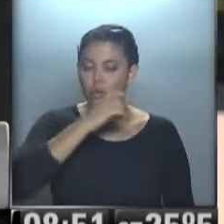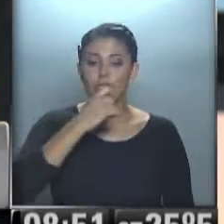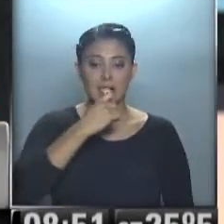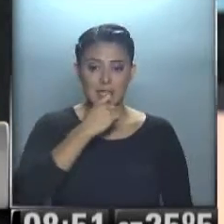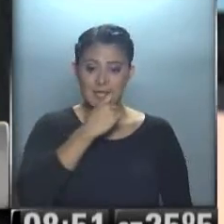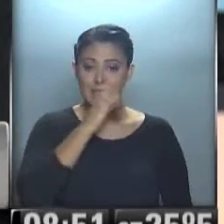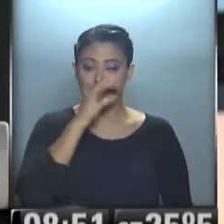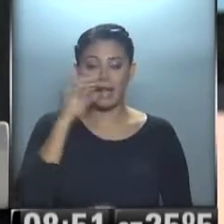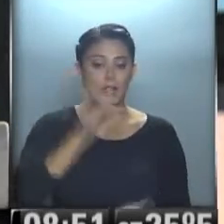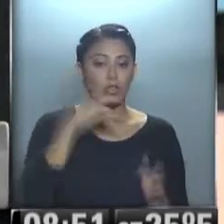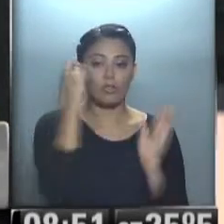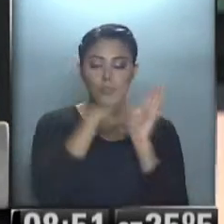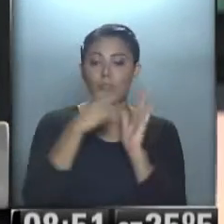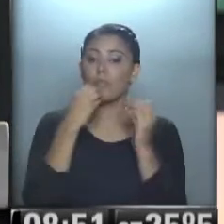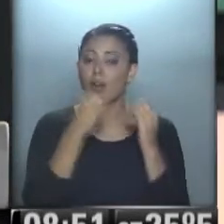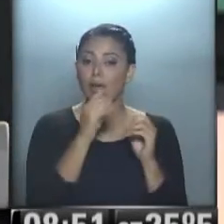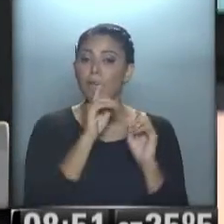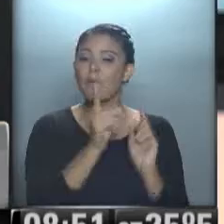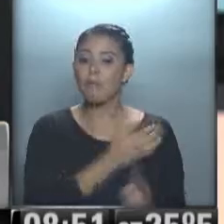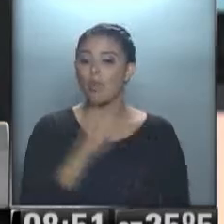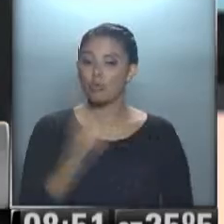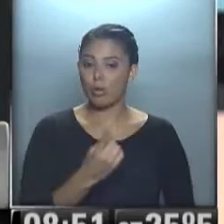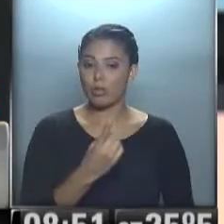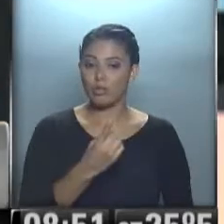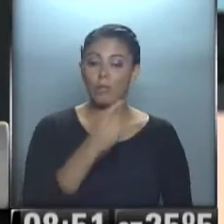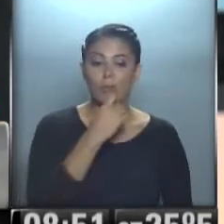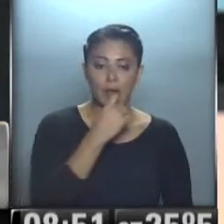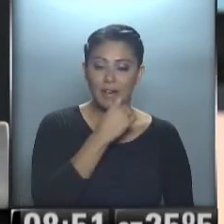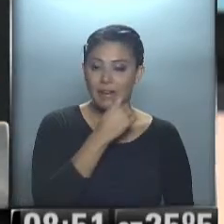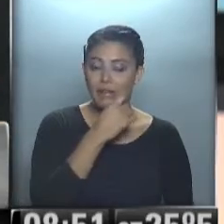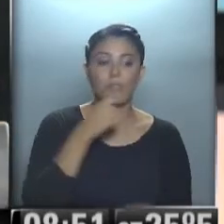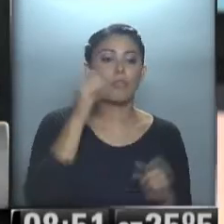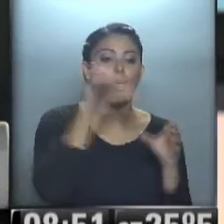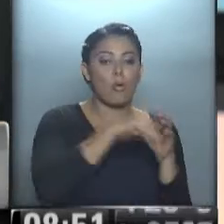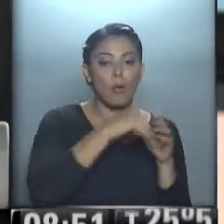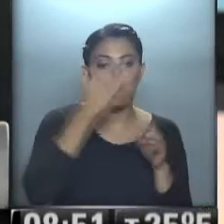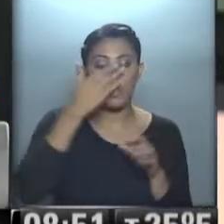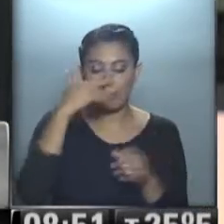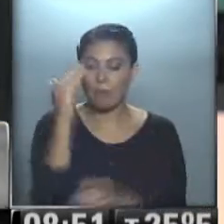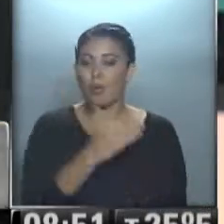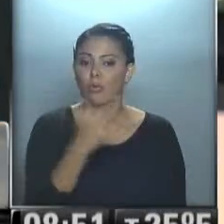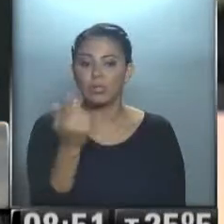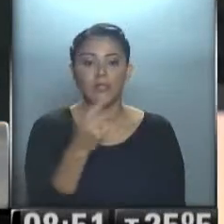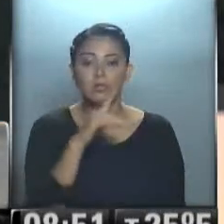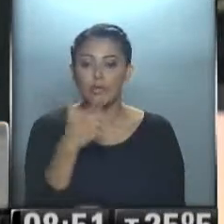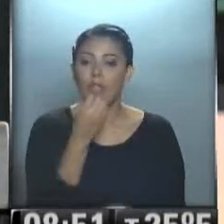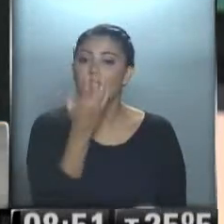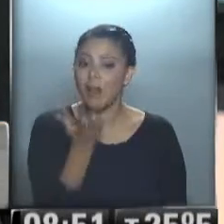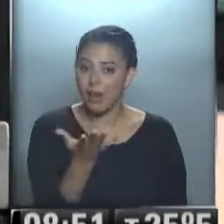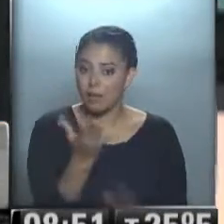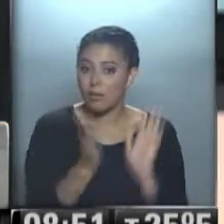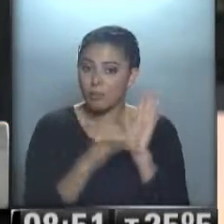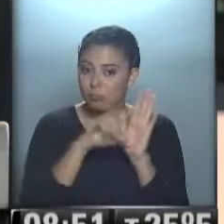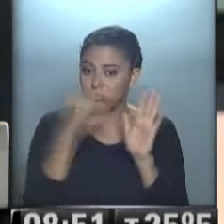que son intrafirma es el porque son del mismo dueño entre acopiadores y molinos acopiadores índice de 'la eras tampoco se declaran es